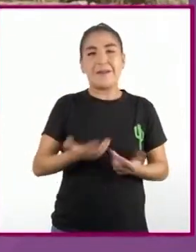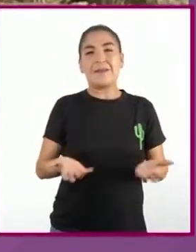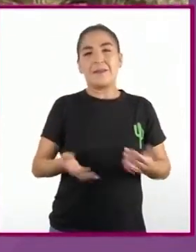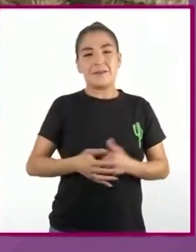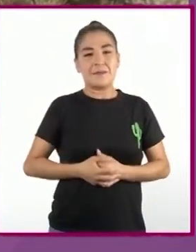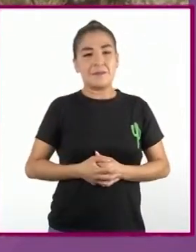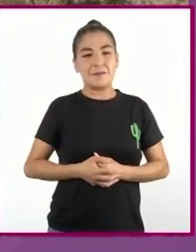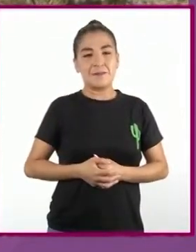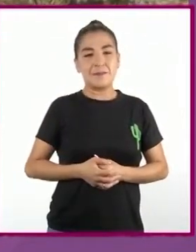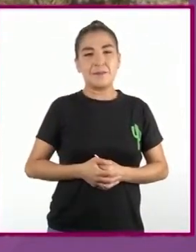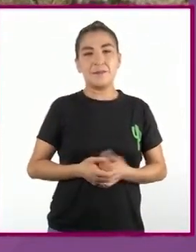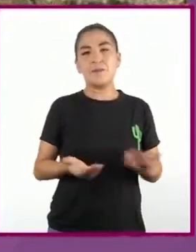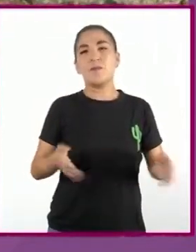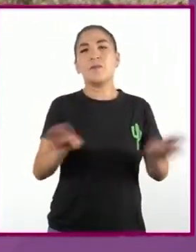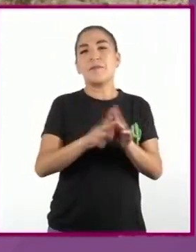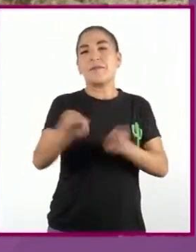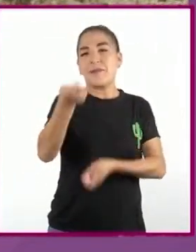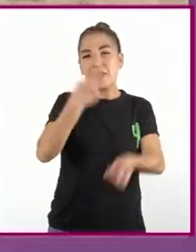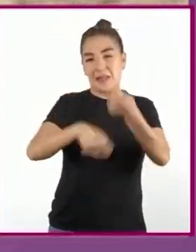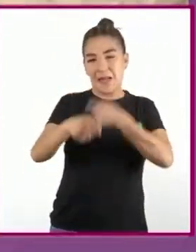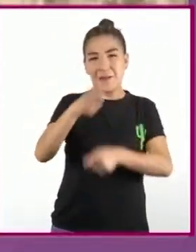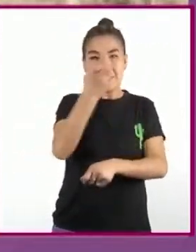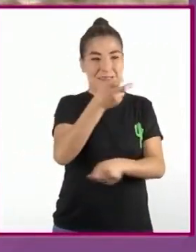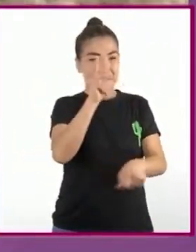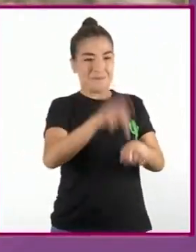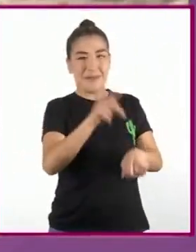le otorgan por intercambio de la obsidiana.